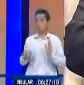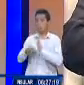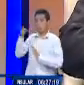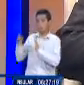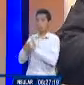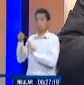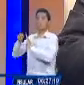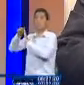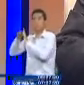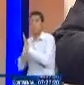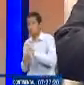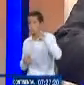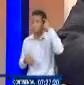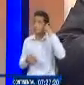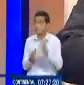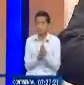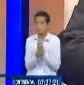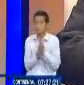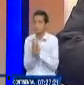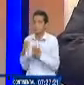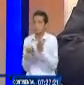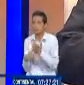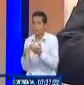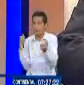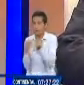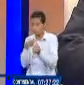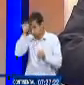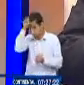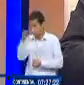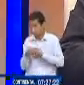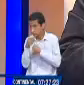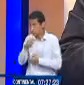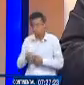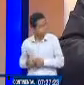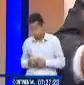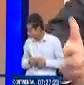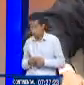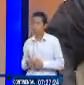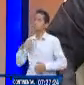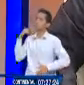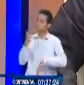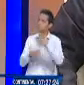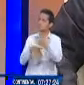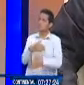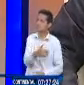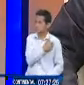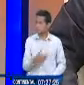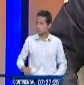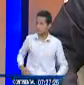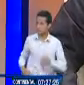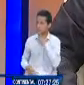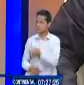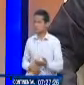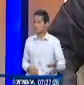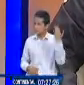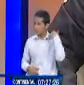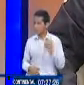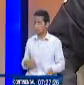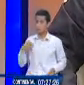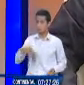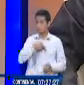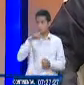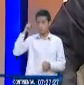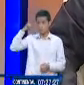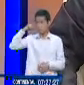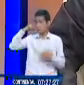está abajo el gobierno toma la decisión de crear un ministerio o apoyar a la minería es un tema de largo plazo que incluso el presidente ya lo ha dicho nosotros como gobierno no lo vamos a